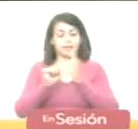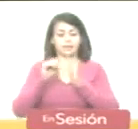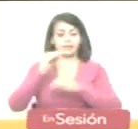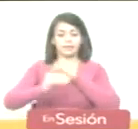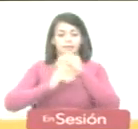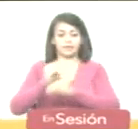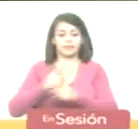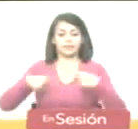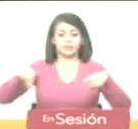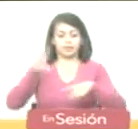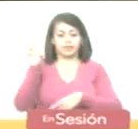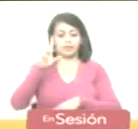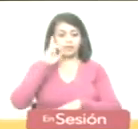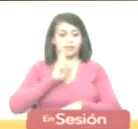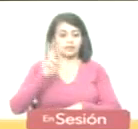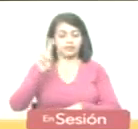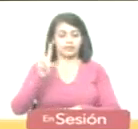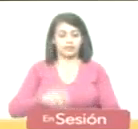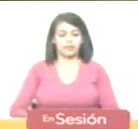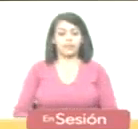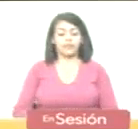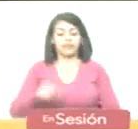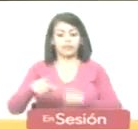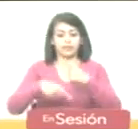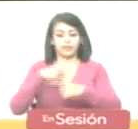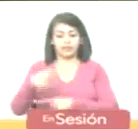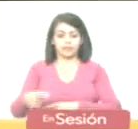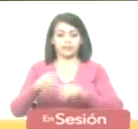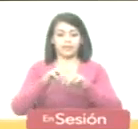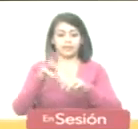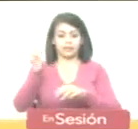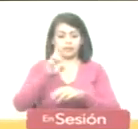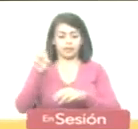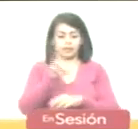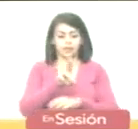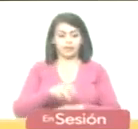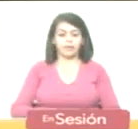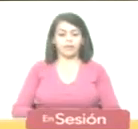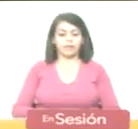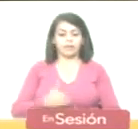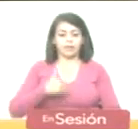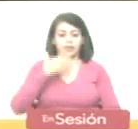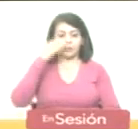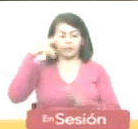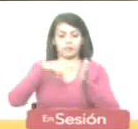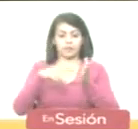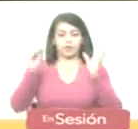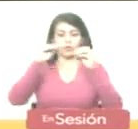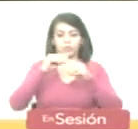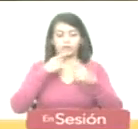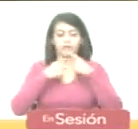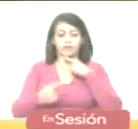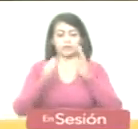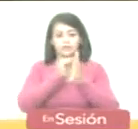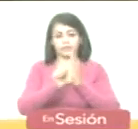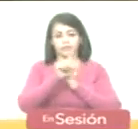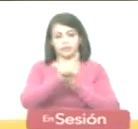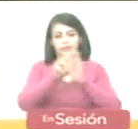plenipotenciario de la República Bolivariana de Venezuela ante la República Árabe Siria, de conformidad con lo previsto en los